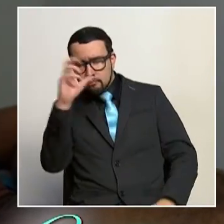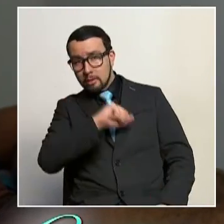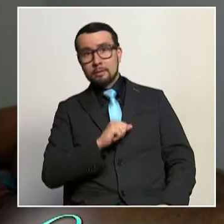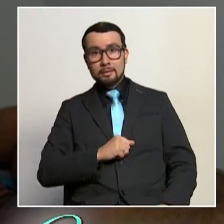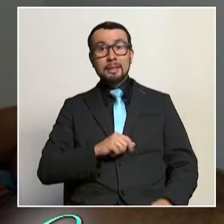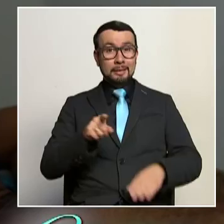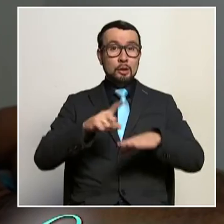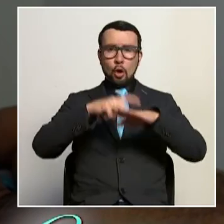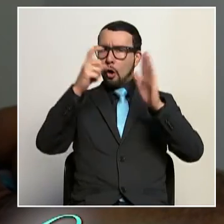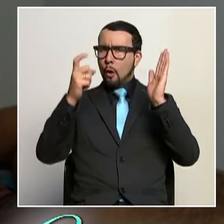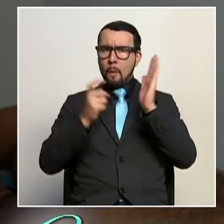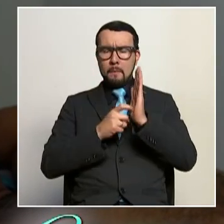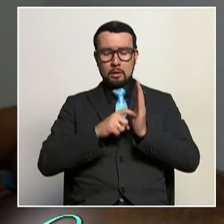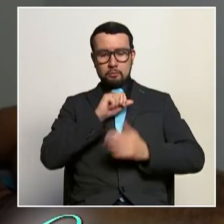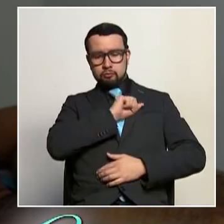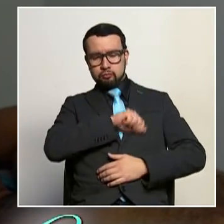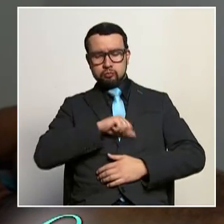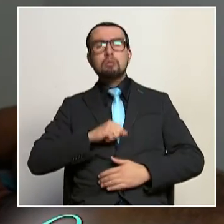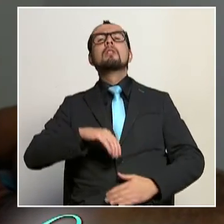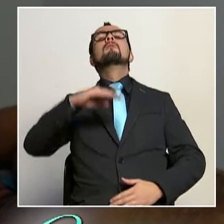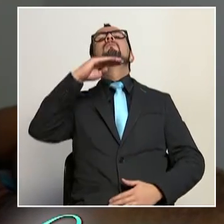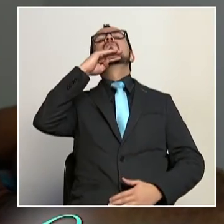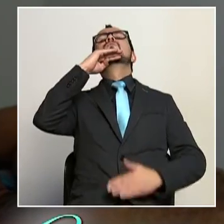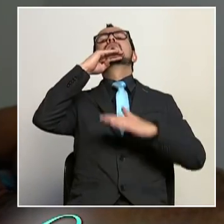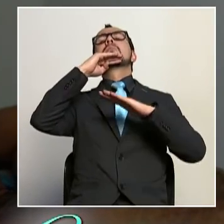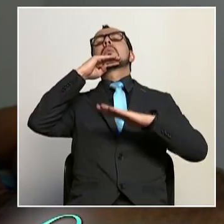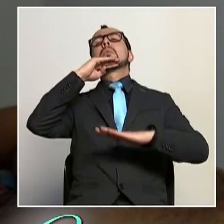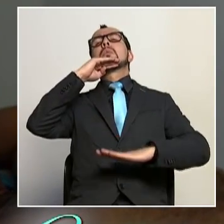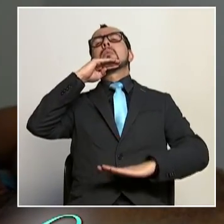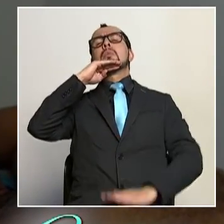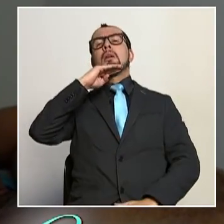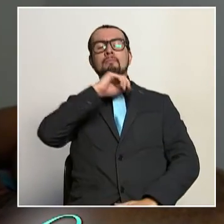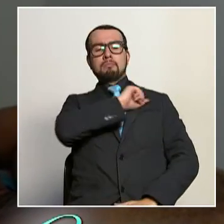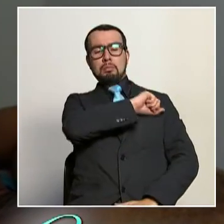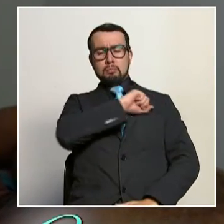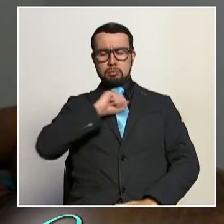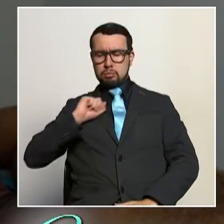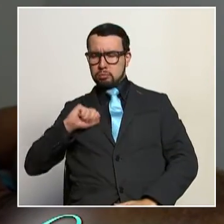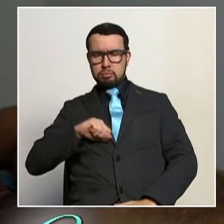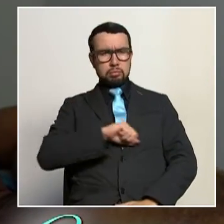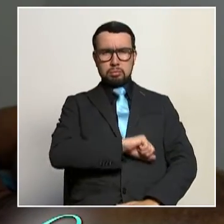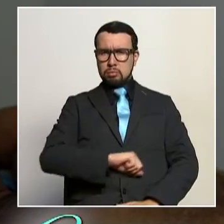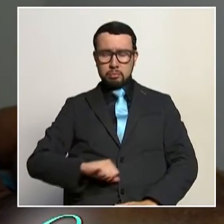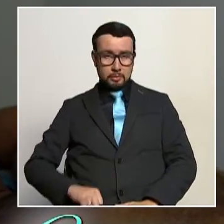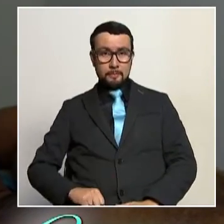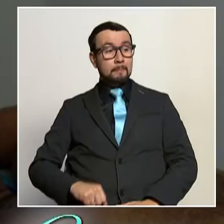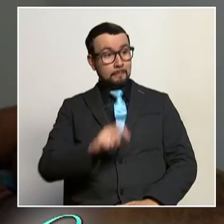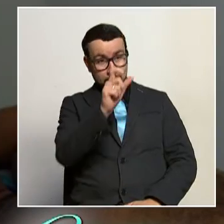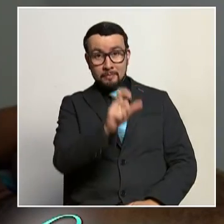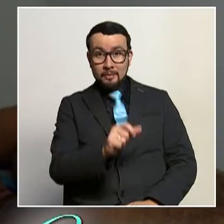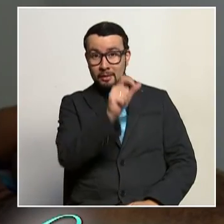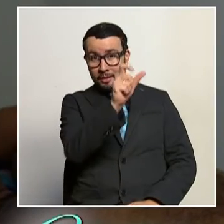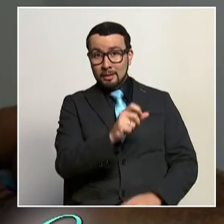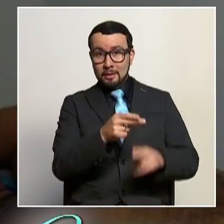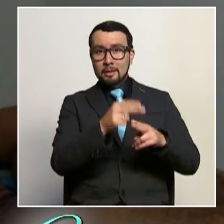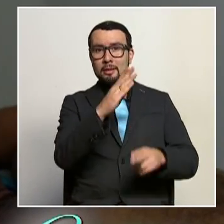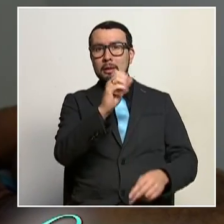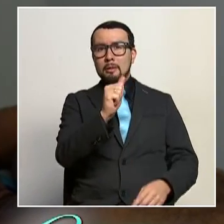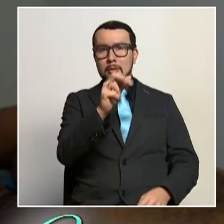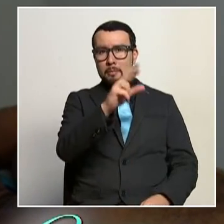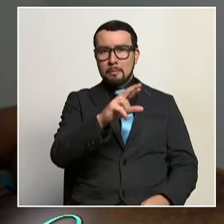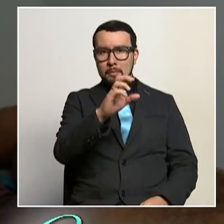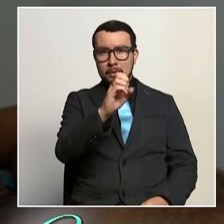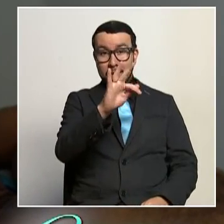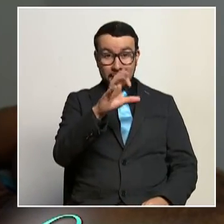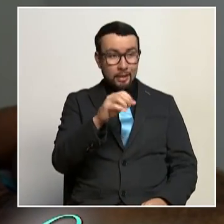diagnóstico ecográfico preventivo. Y el doctor Mauricio Rojas Barreto es la persona que nos hace este tipo de apoyo